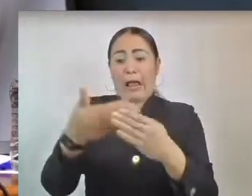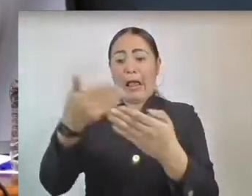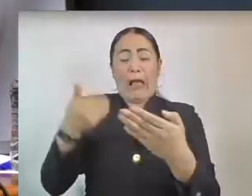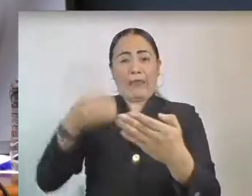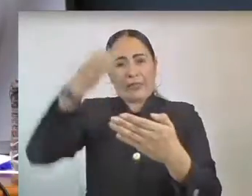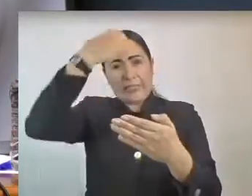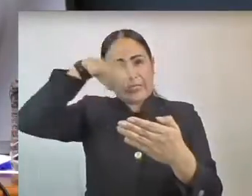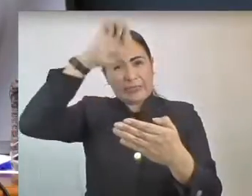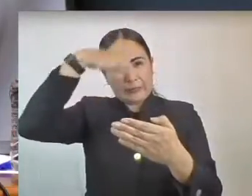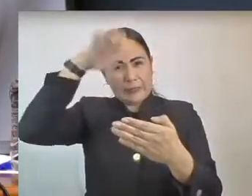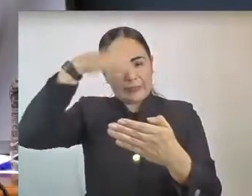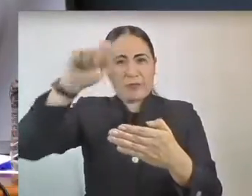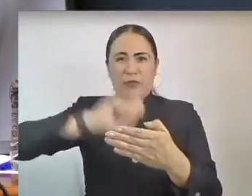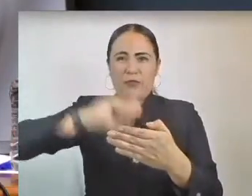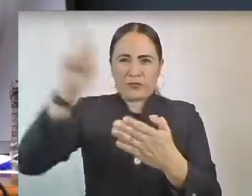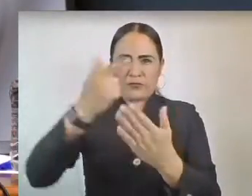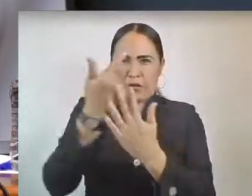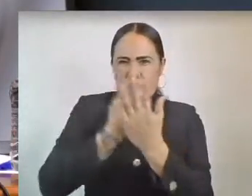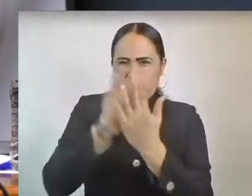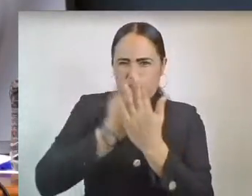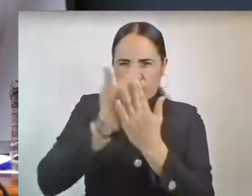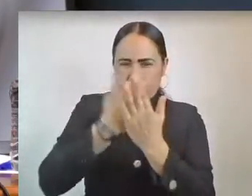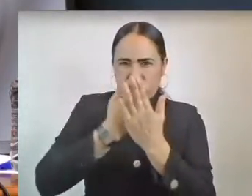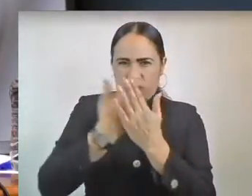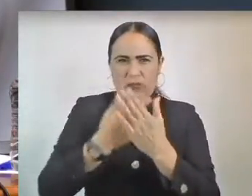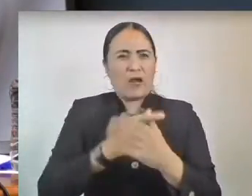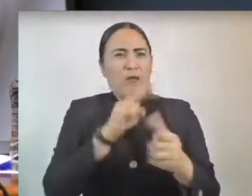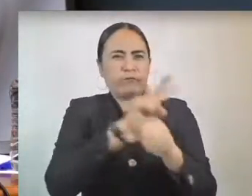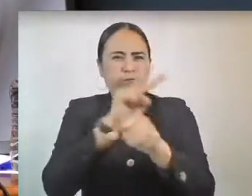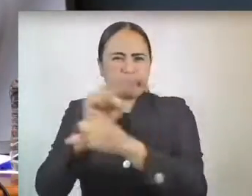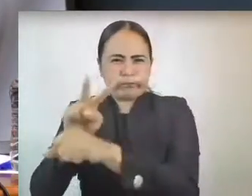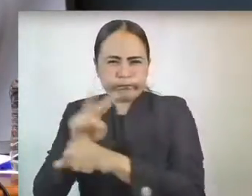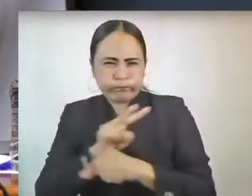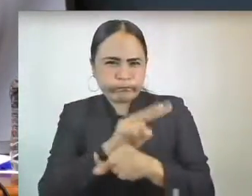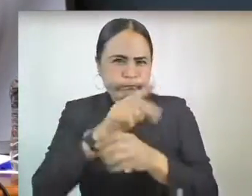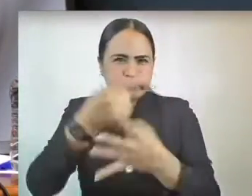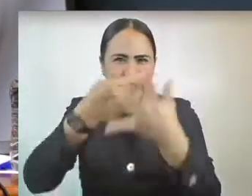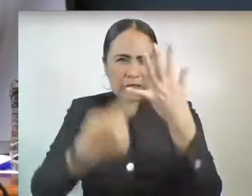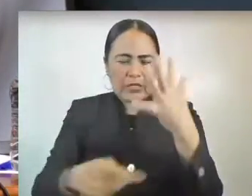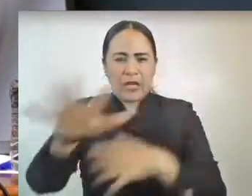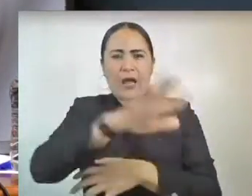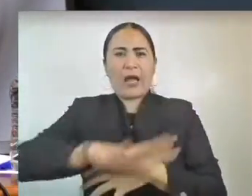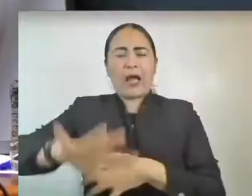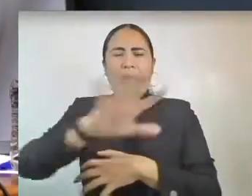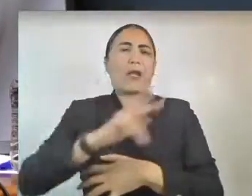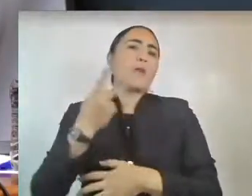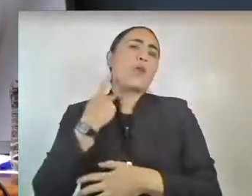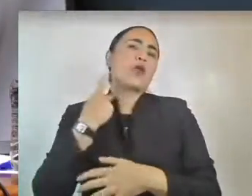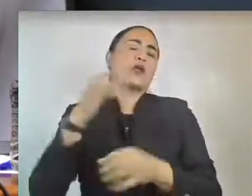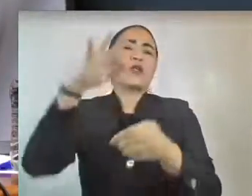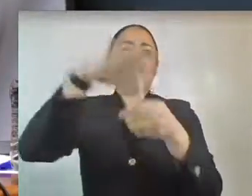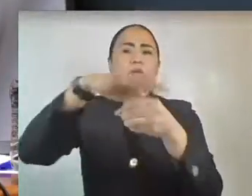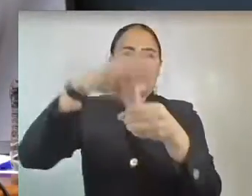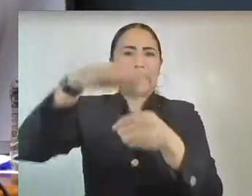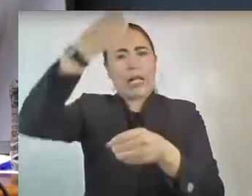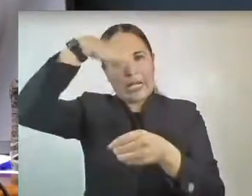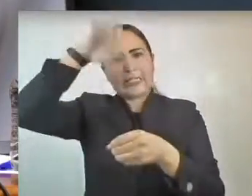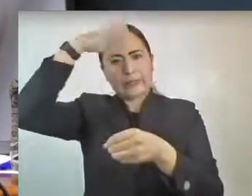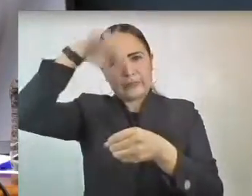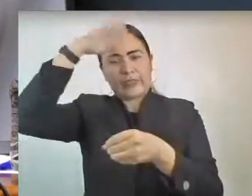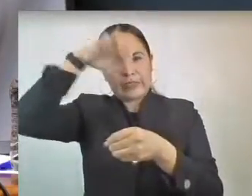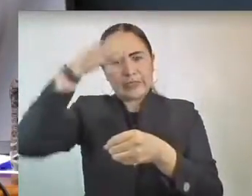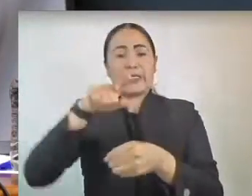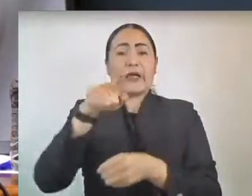materia contable, de auditoría o fiscalización en el ámbito político electoral, debiendo comprobar en estos rubros